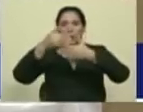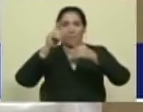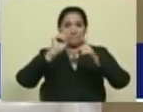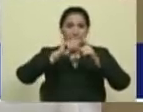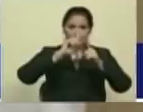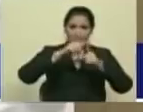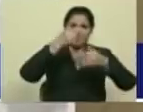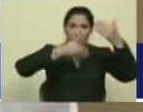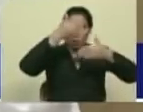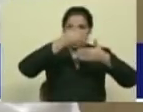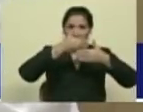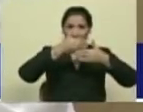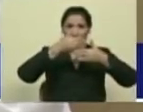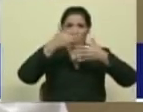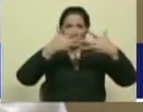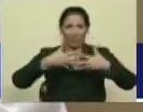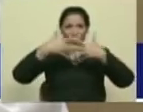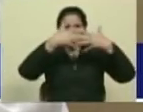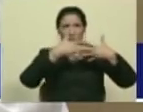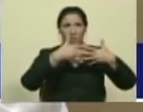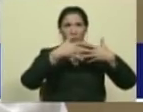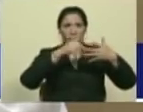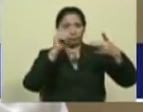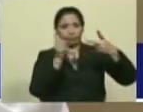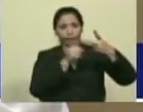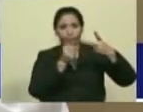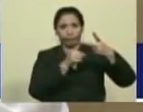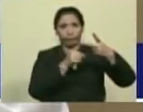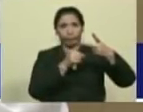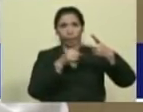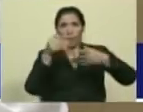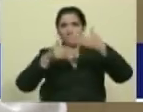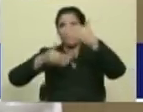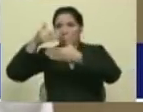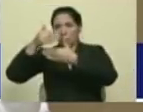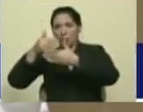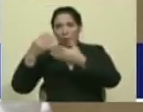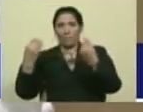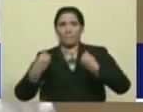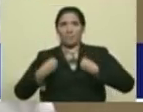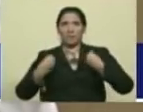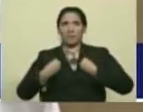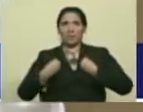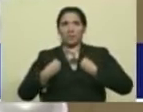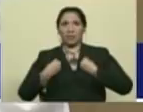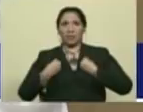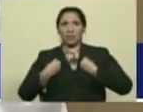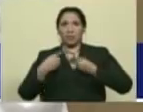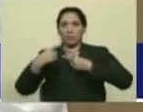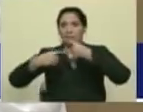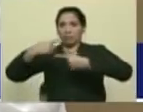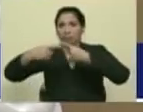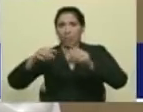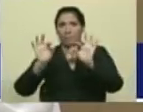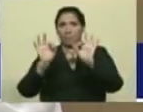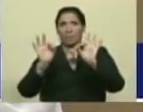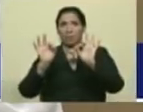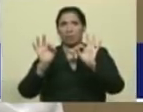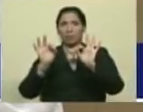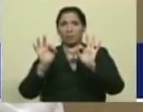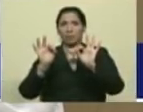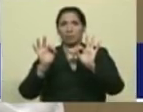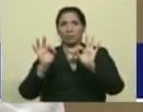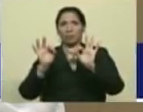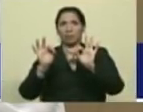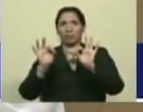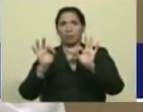imperio estadounidense y el bloqueo que le tocó vivir en el periodo especial, producto de